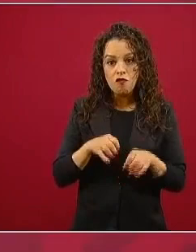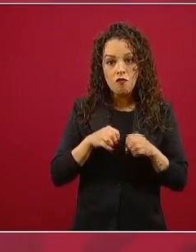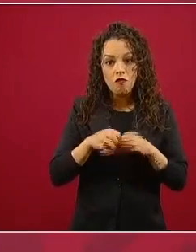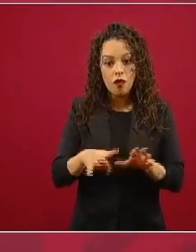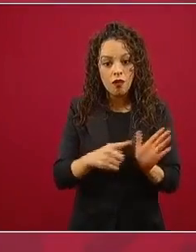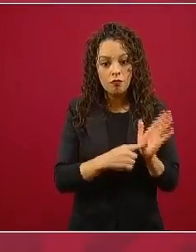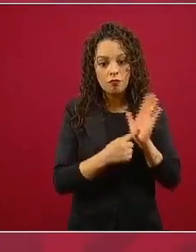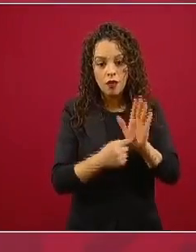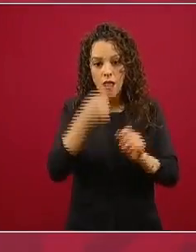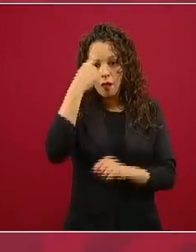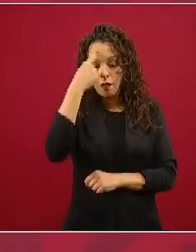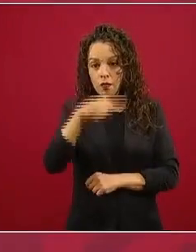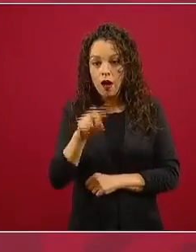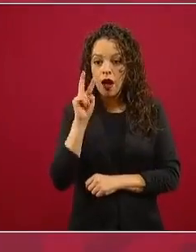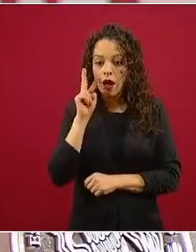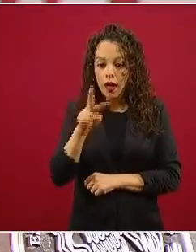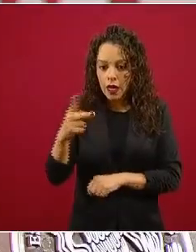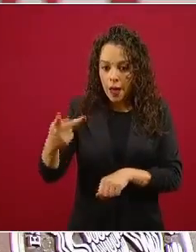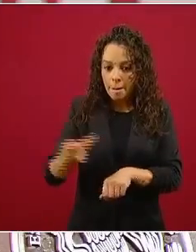se repare ese daño,